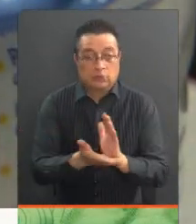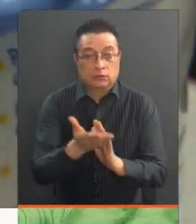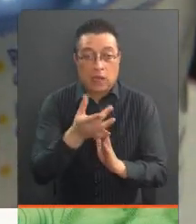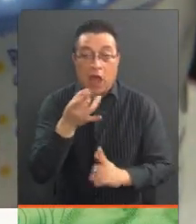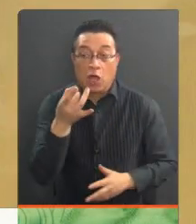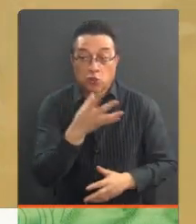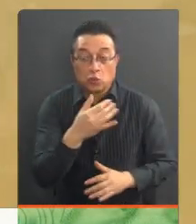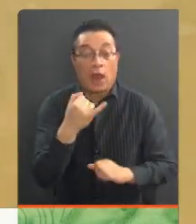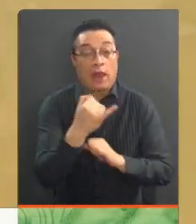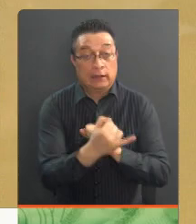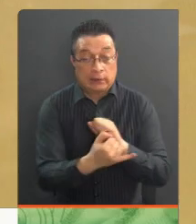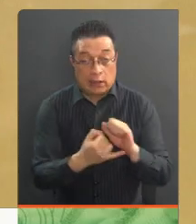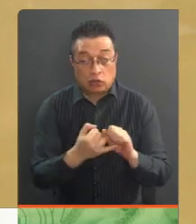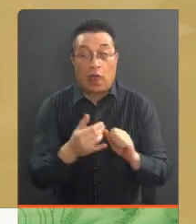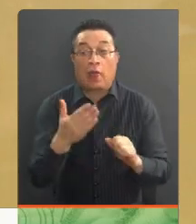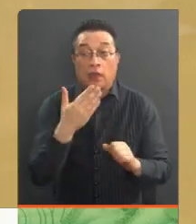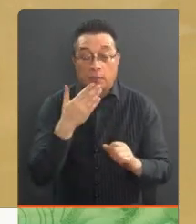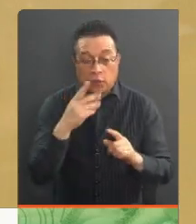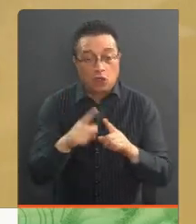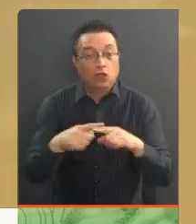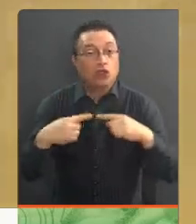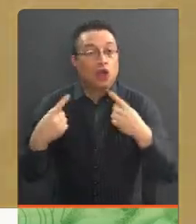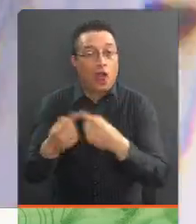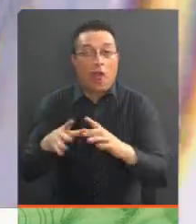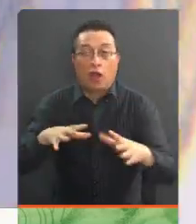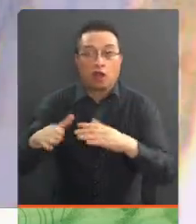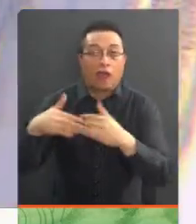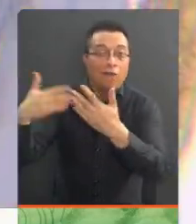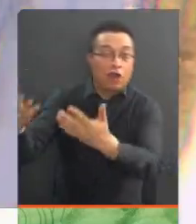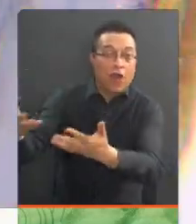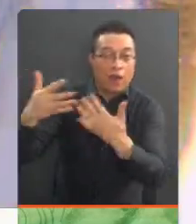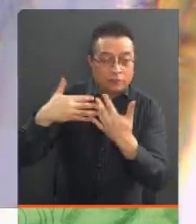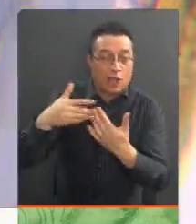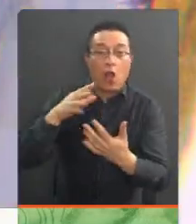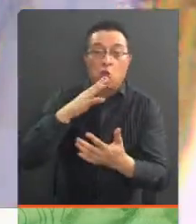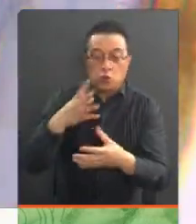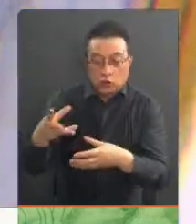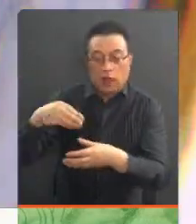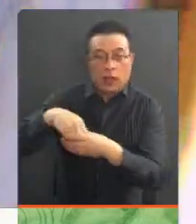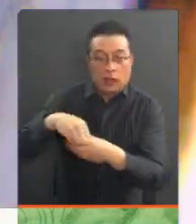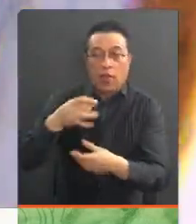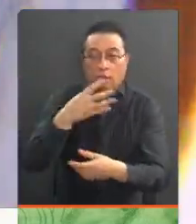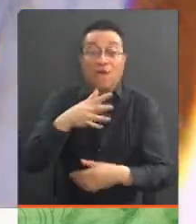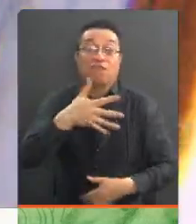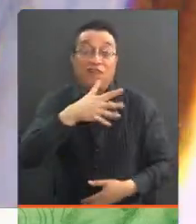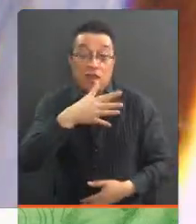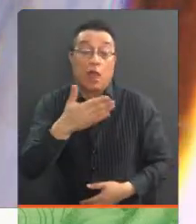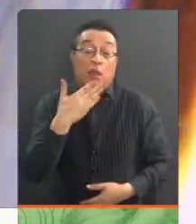internacional, también todos los productos que vienen de afuera y utilizan este dulce, las bebidas, por ejemplo.